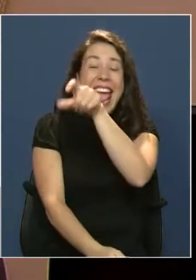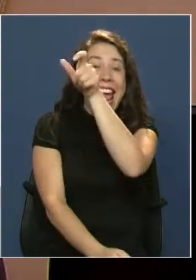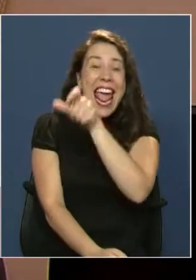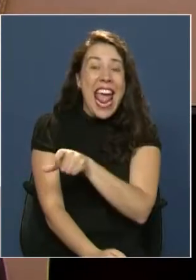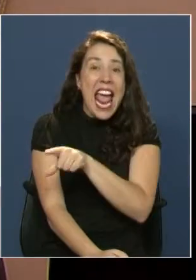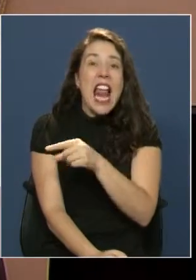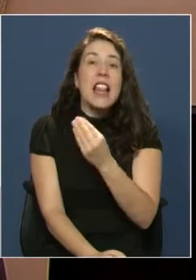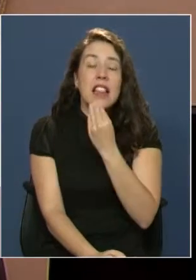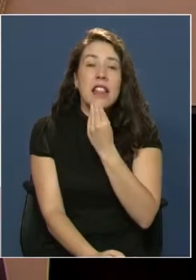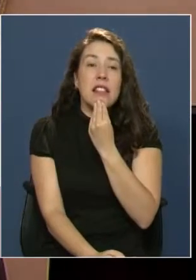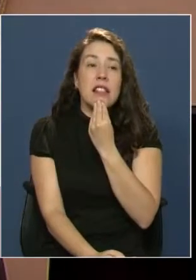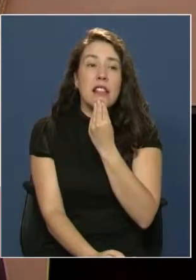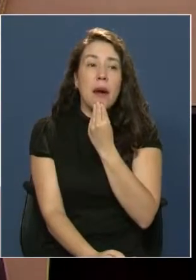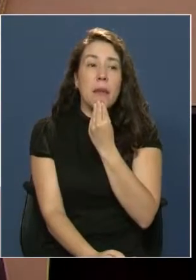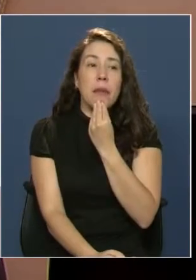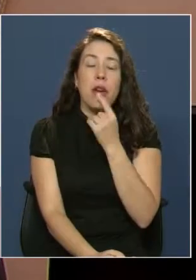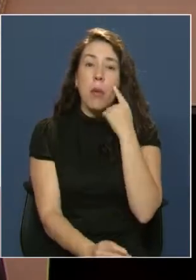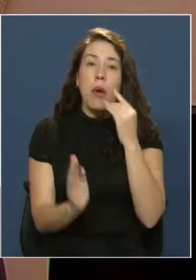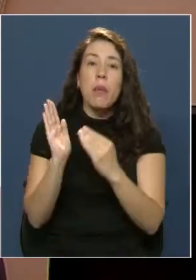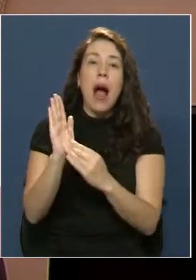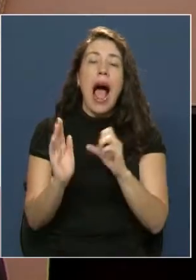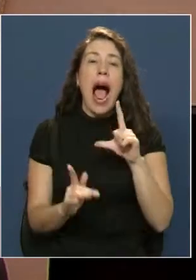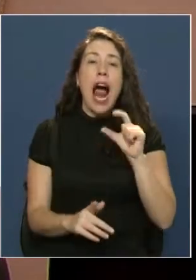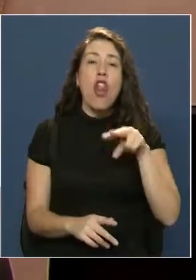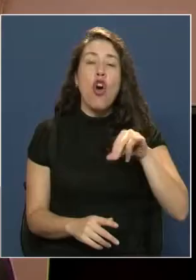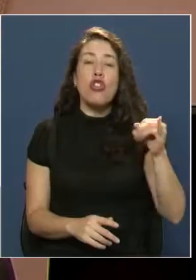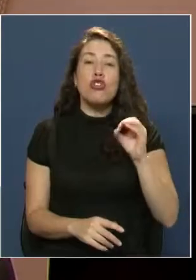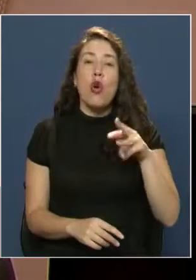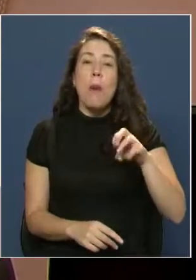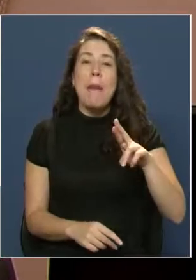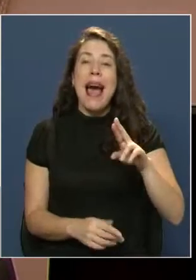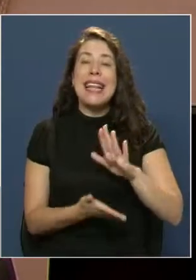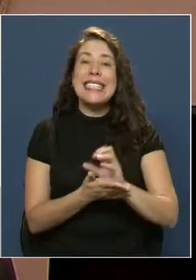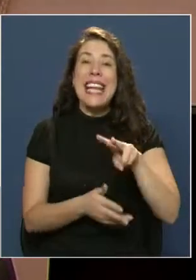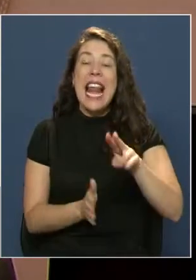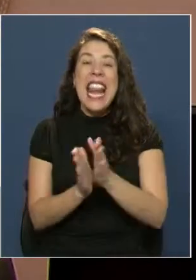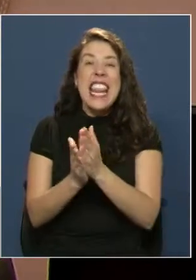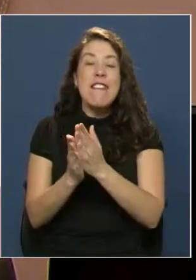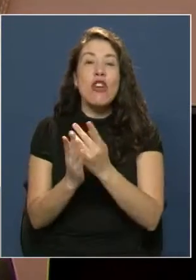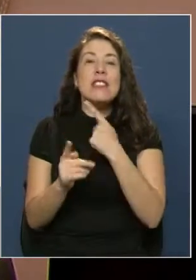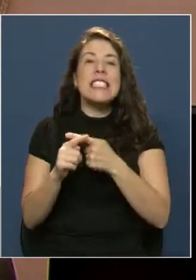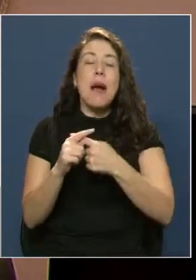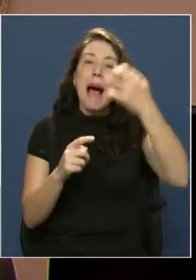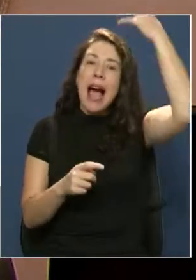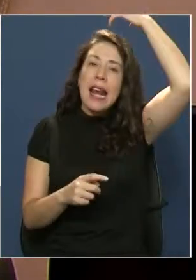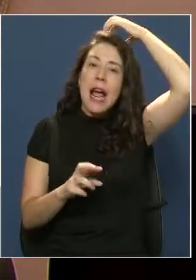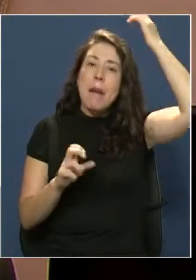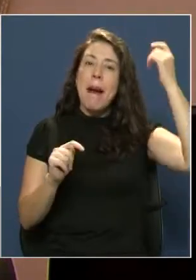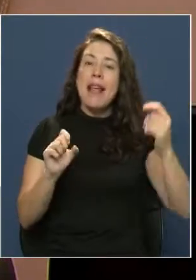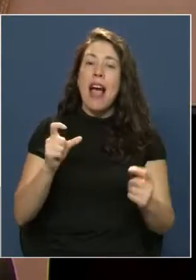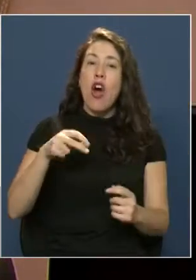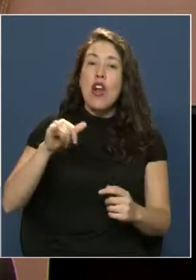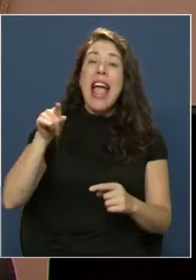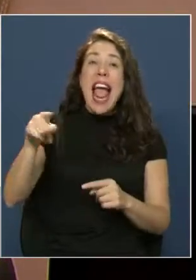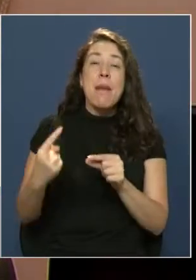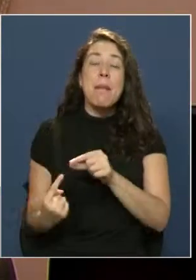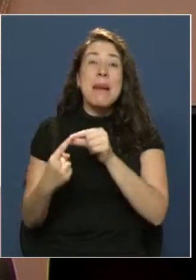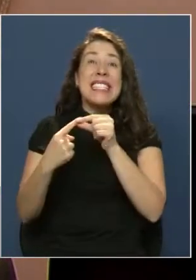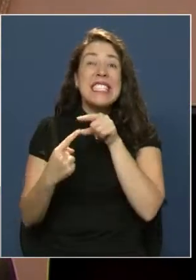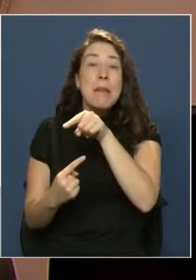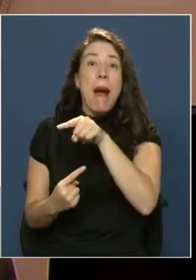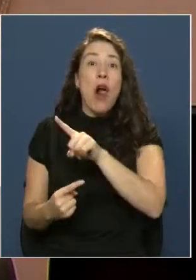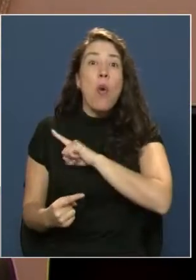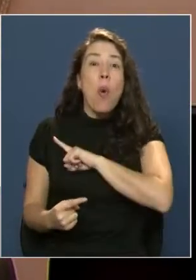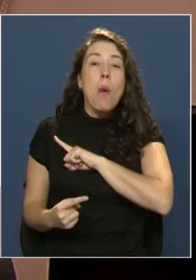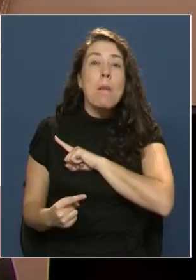fue también, como lo ha demostrado Alonso Marchante en su libro El Rey de la Patagonia, uno de los principales responsables del exterminio